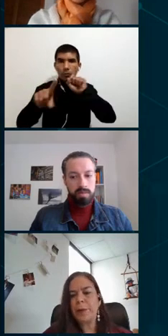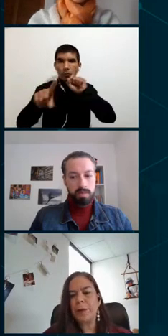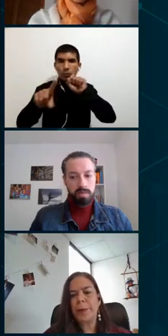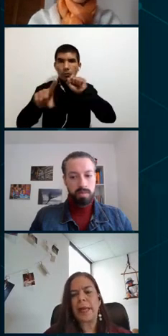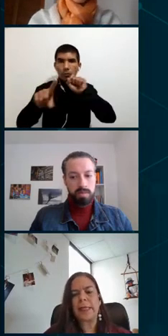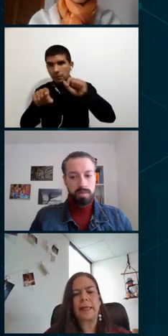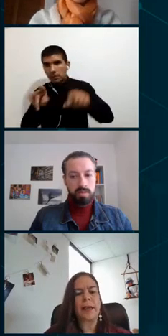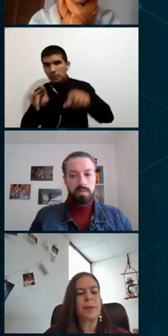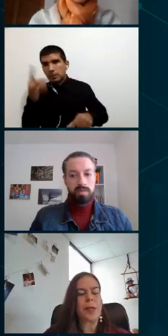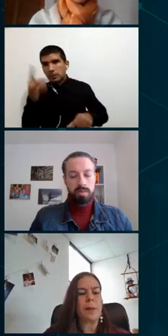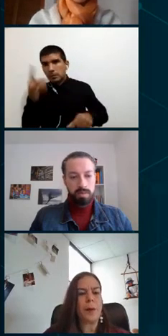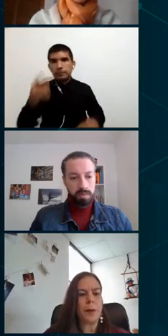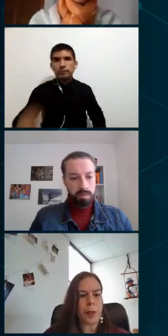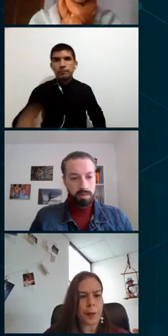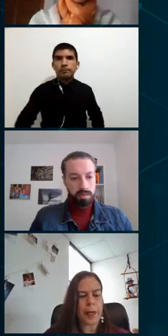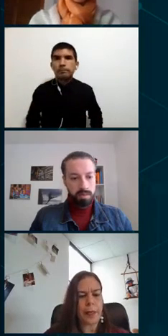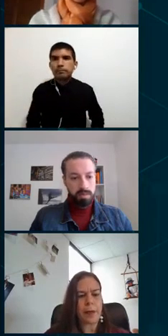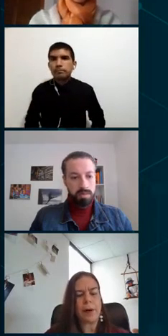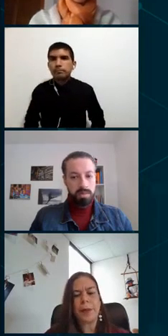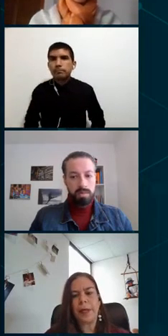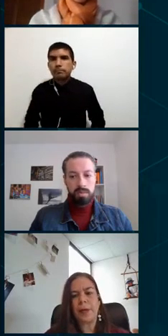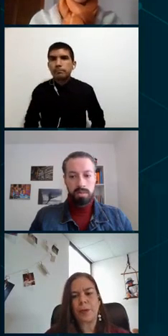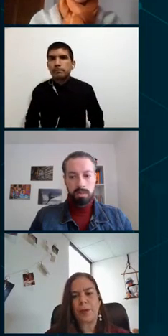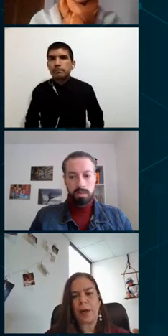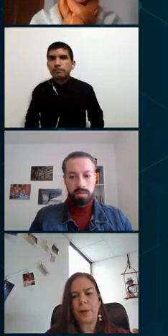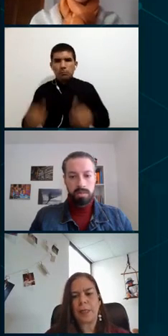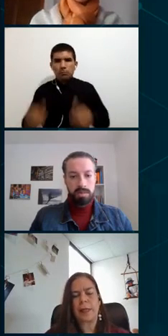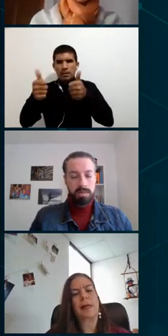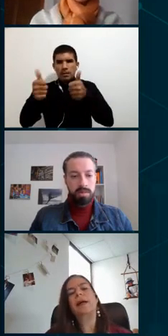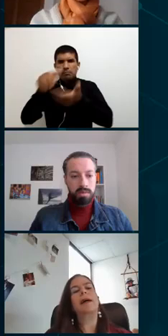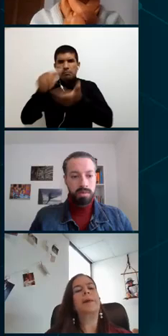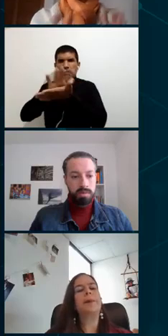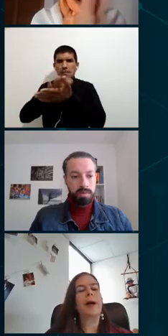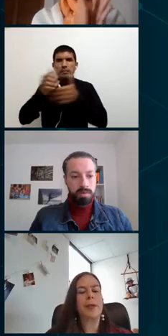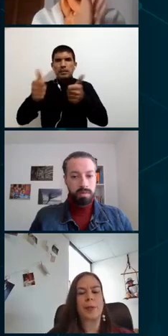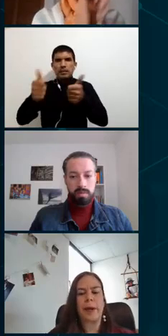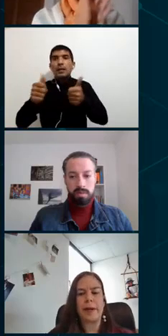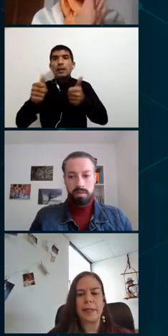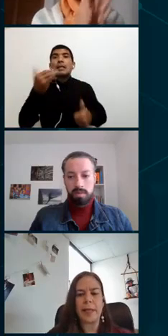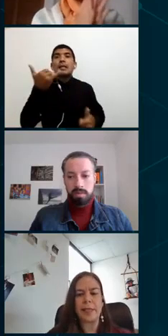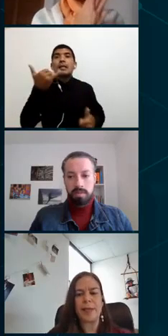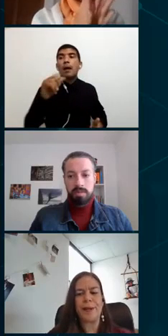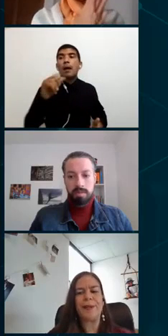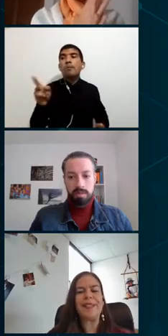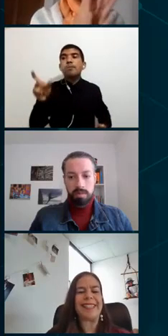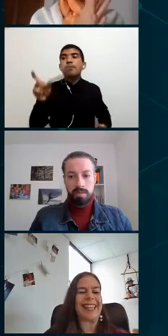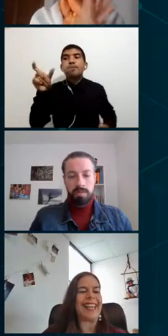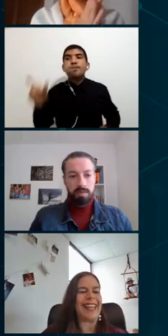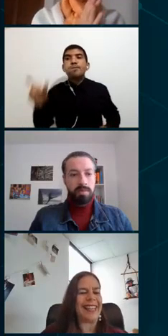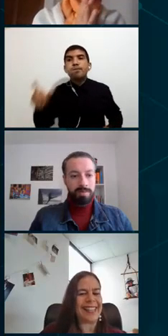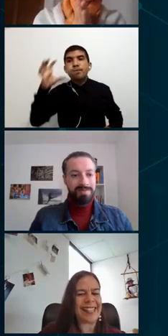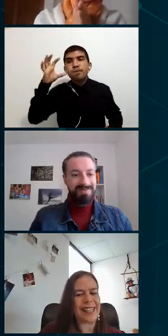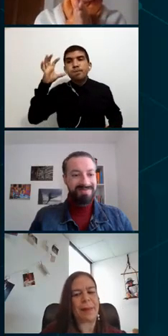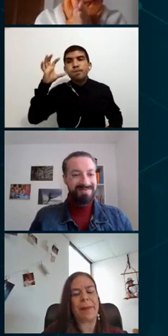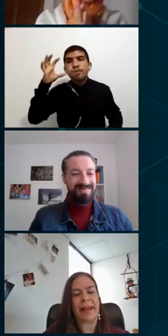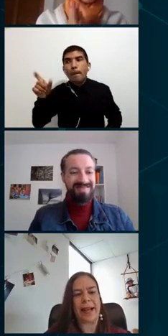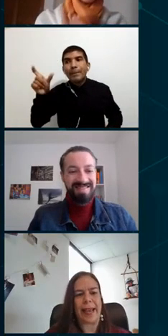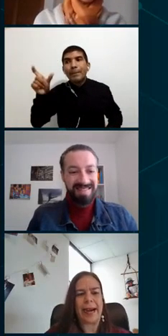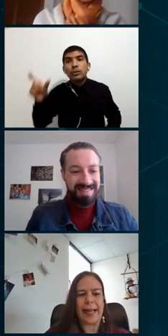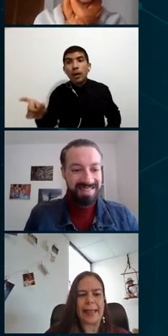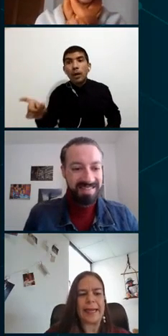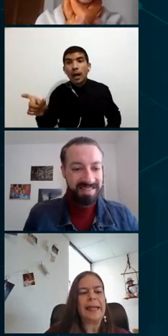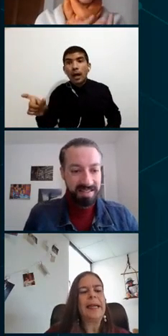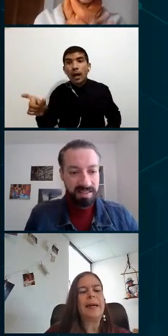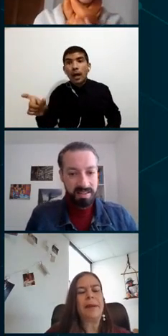Claudia, vamos muy bien. Ya tenemos el voluntario que se va a unir a nuestro ejercicio. Y se llama